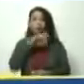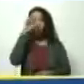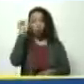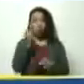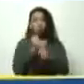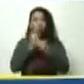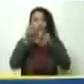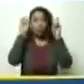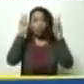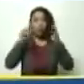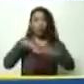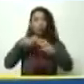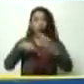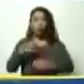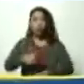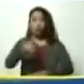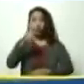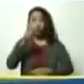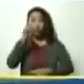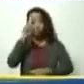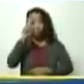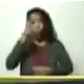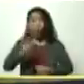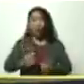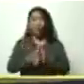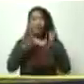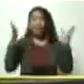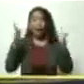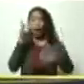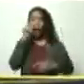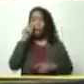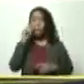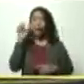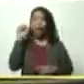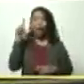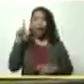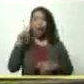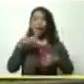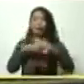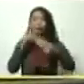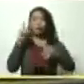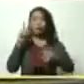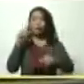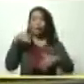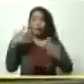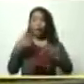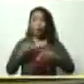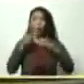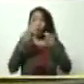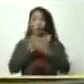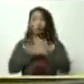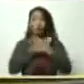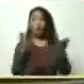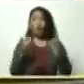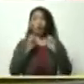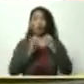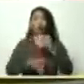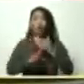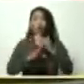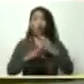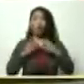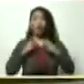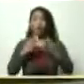revolucionaria con un gran hombre Alex Zapp un gran hombre que lo ha dado todo y lo da todo